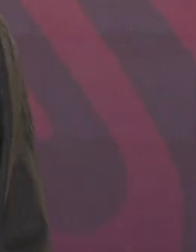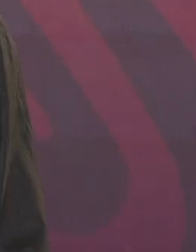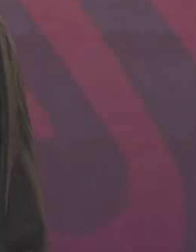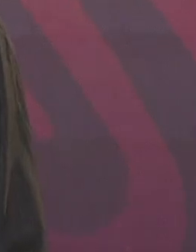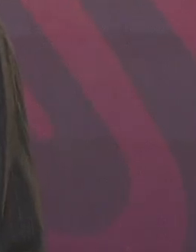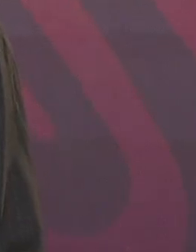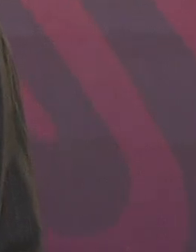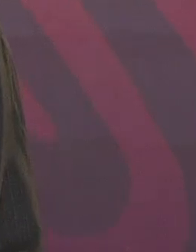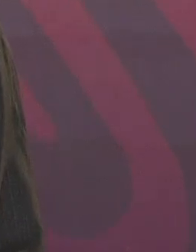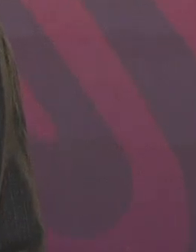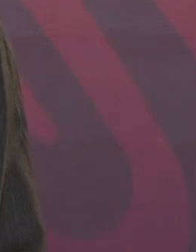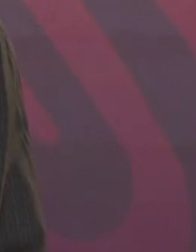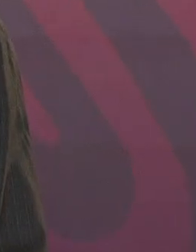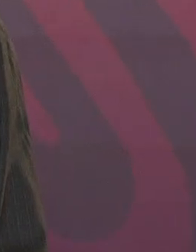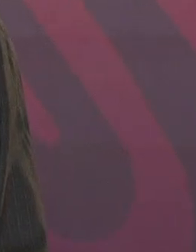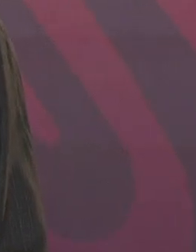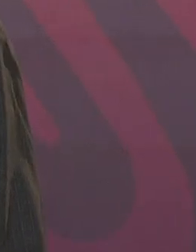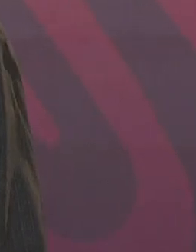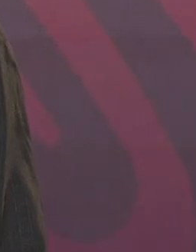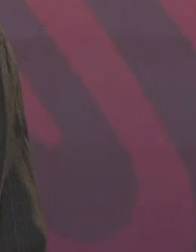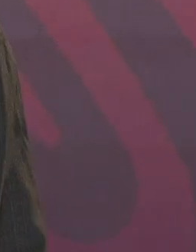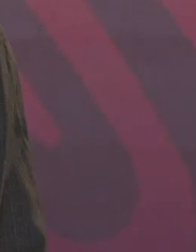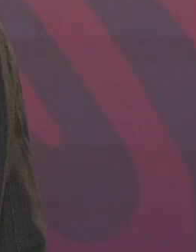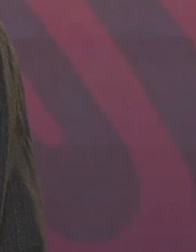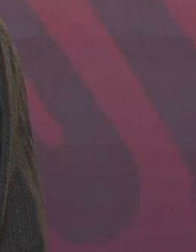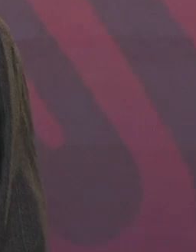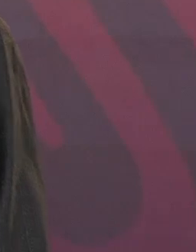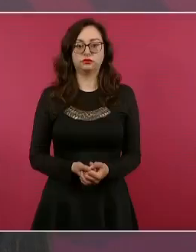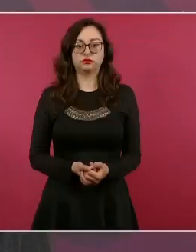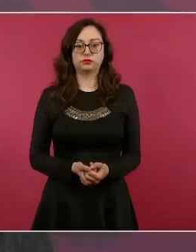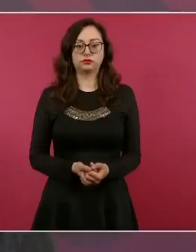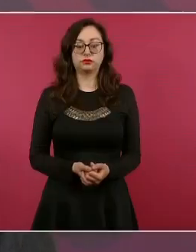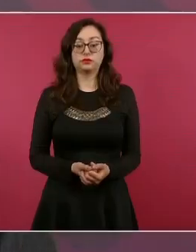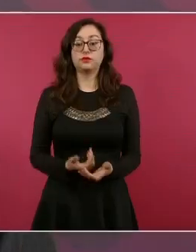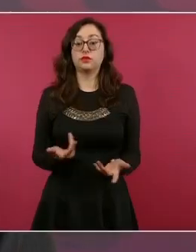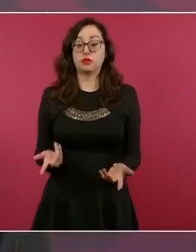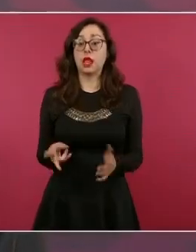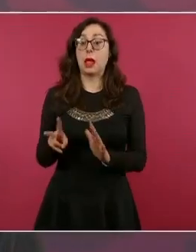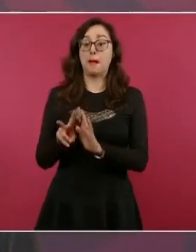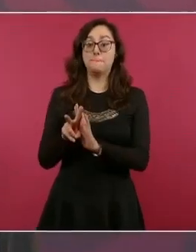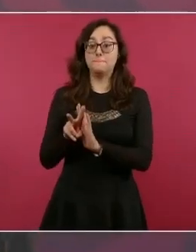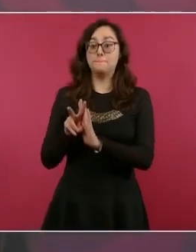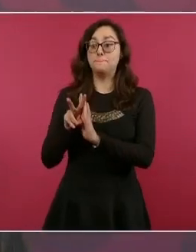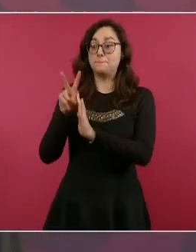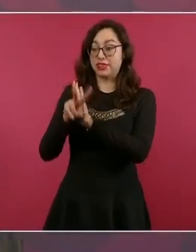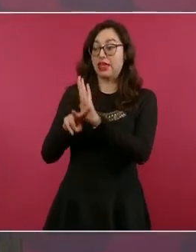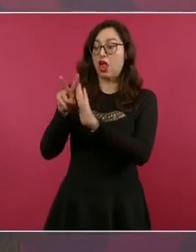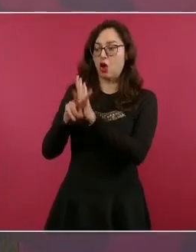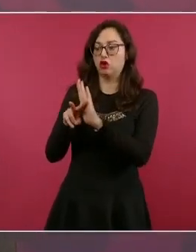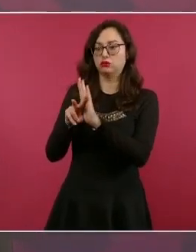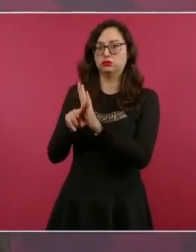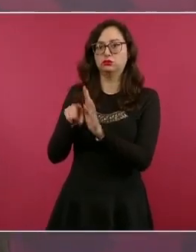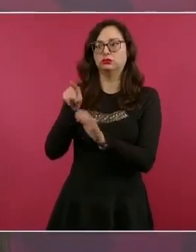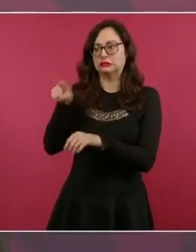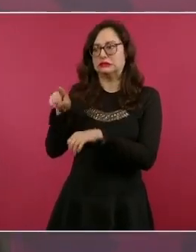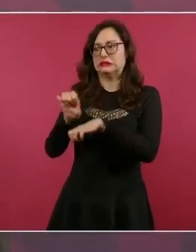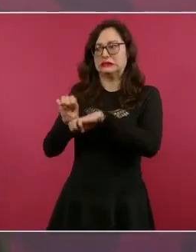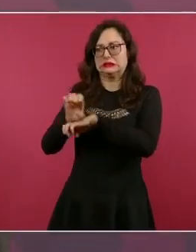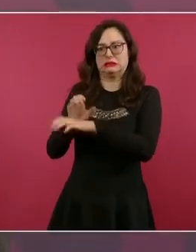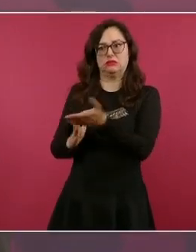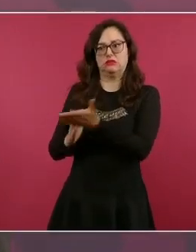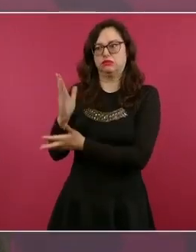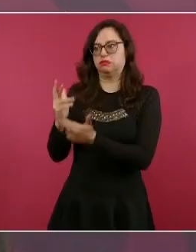no le habían informado, y por eso la postura